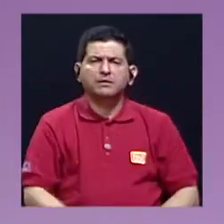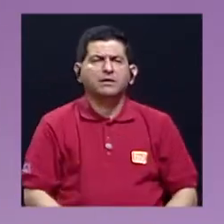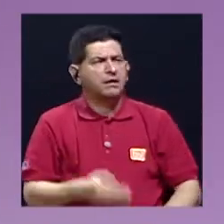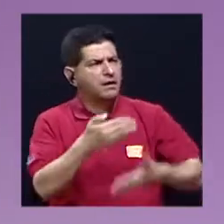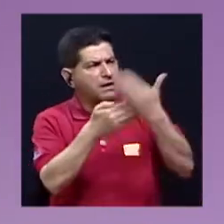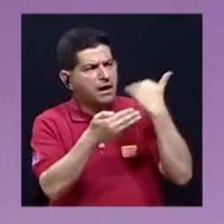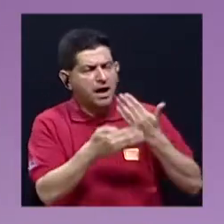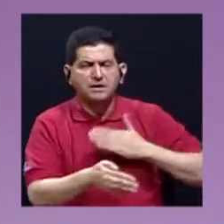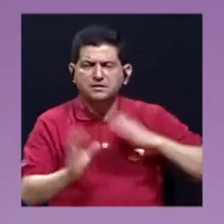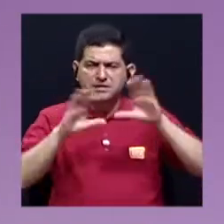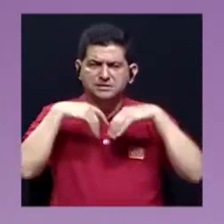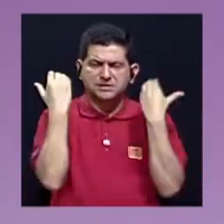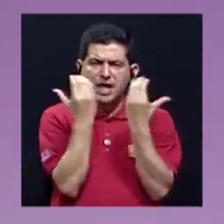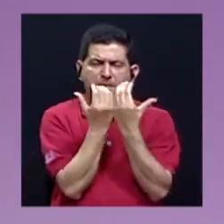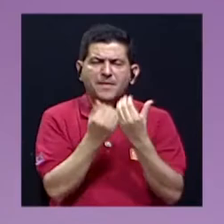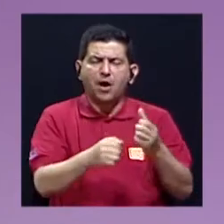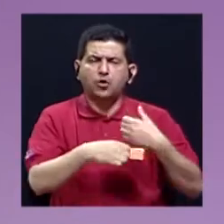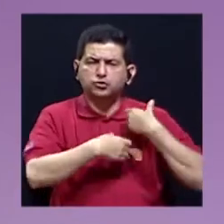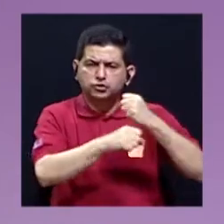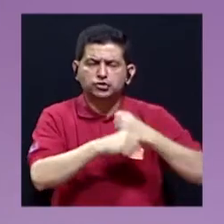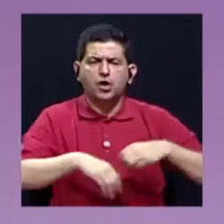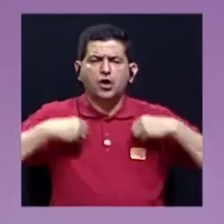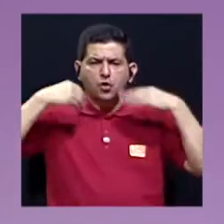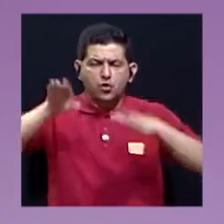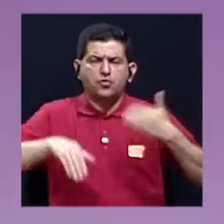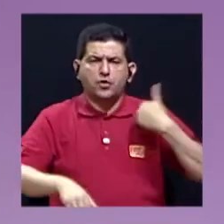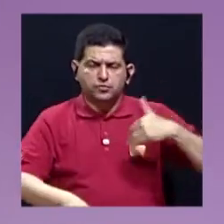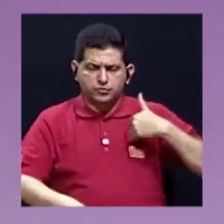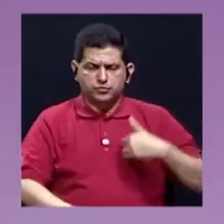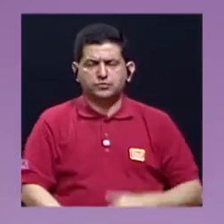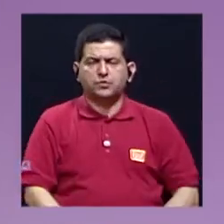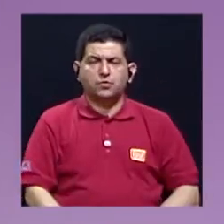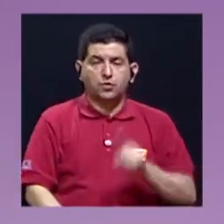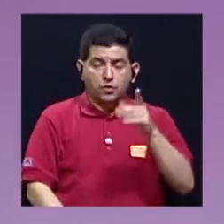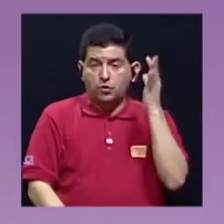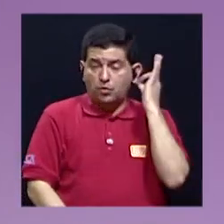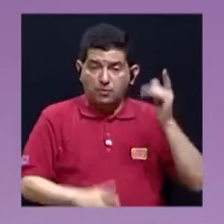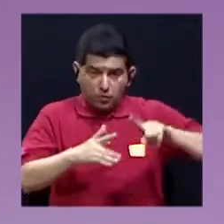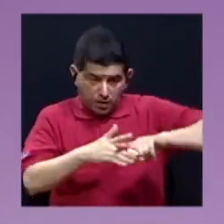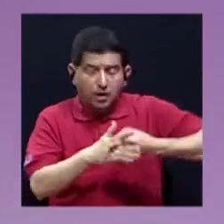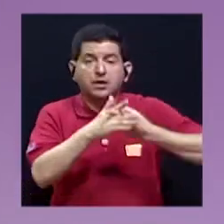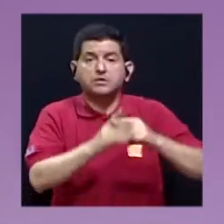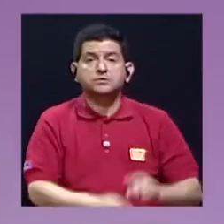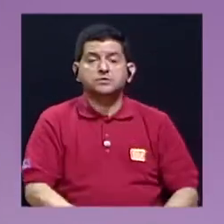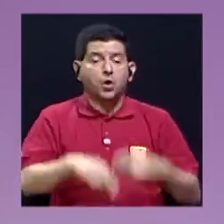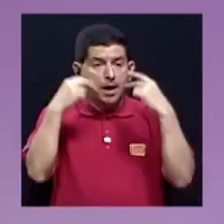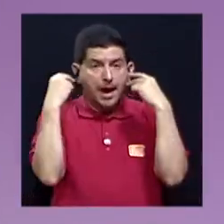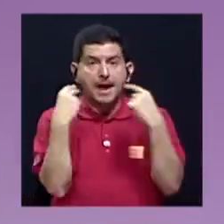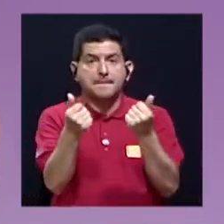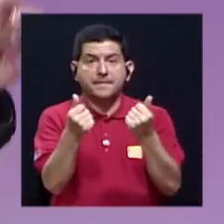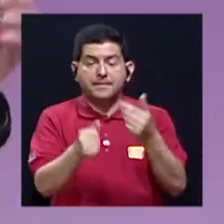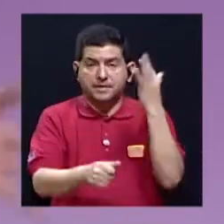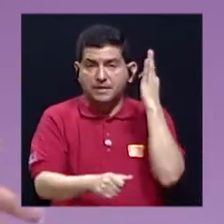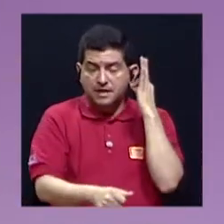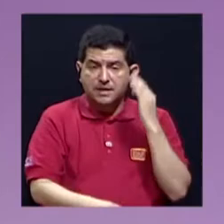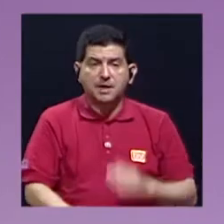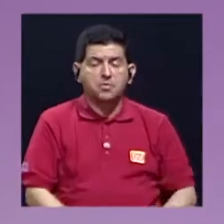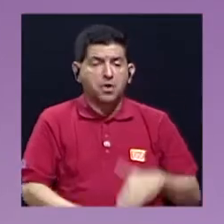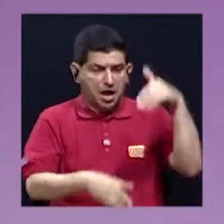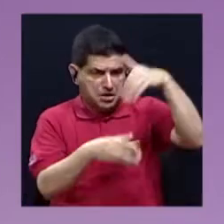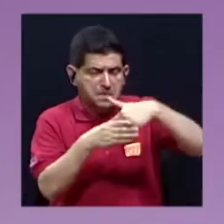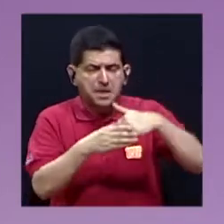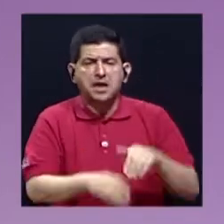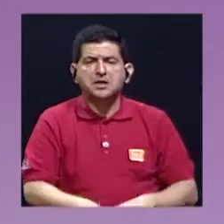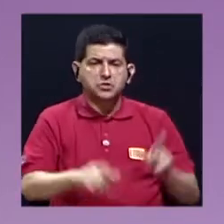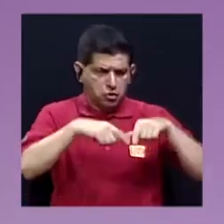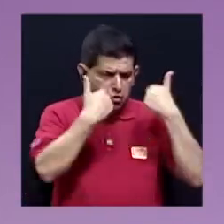poco en mi consejo municipal renunció un señor regidor y entró una señora. Inmediatamente la señora se integró a comisiones